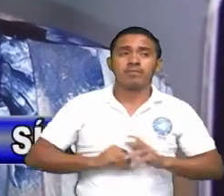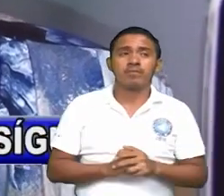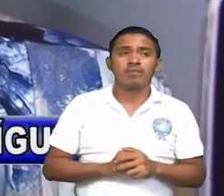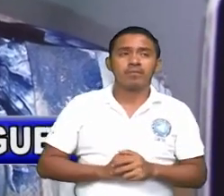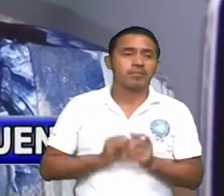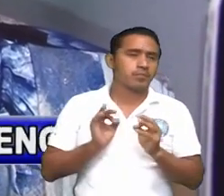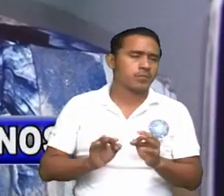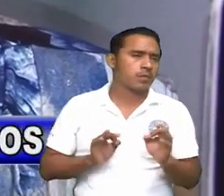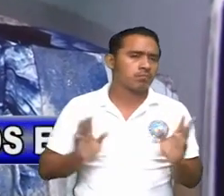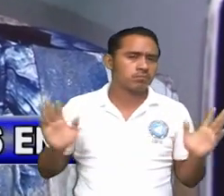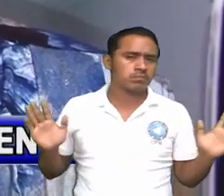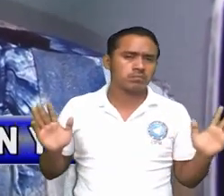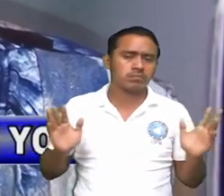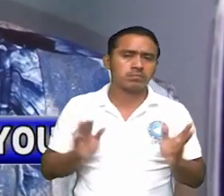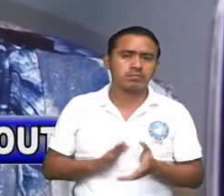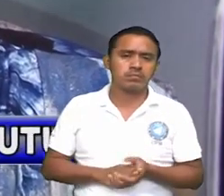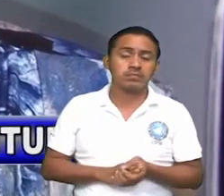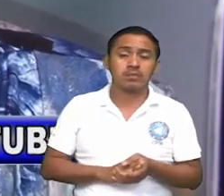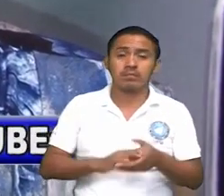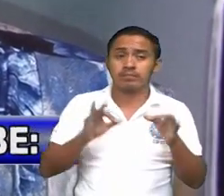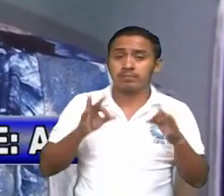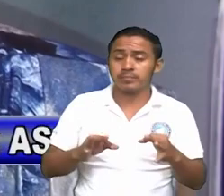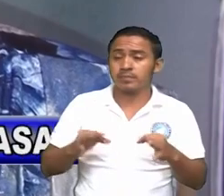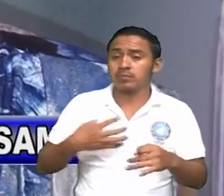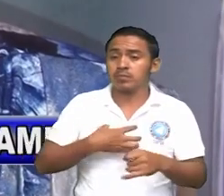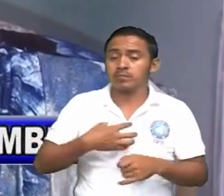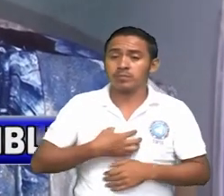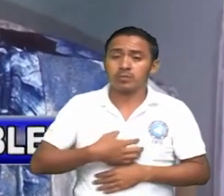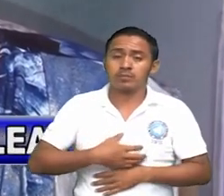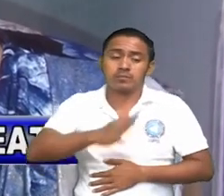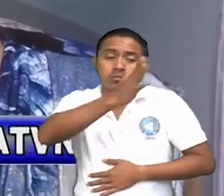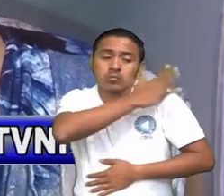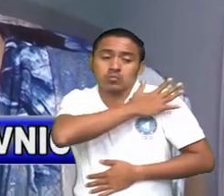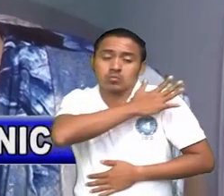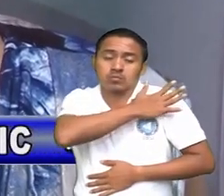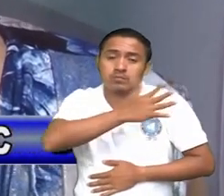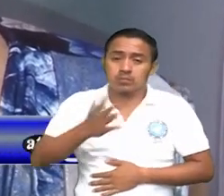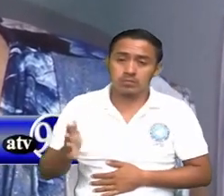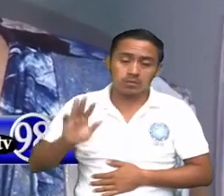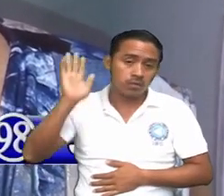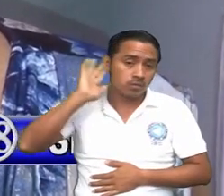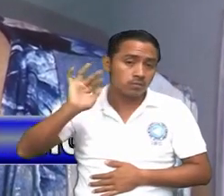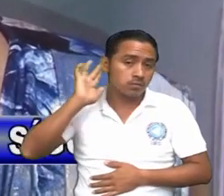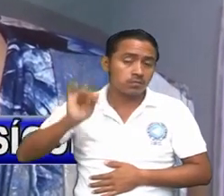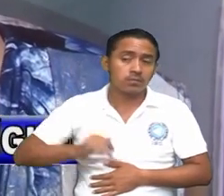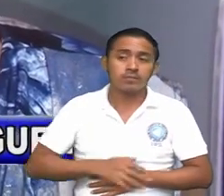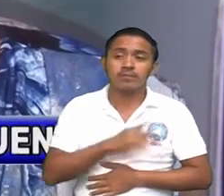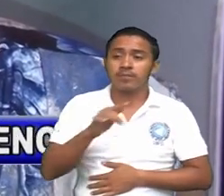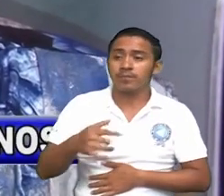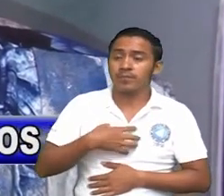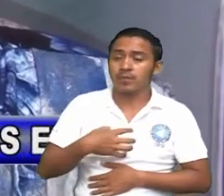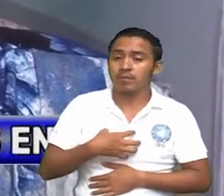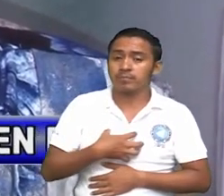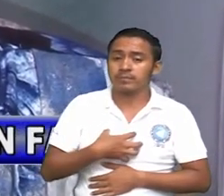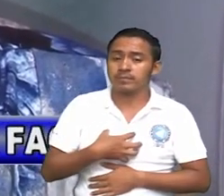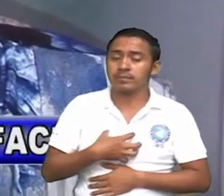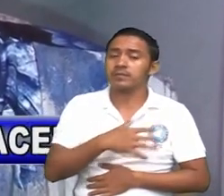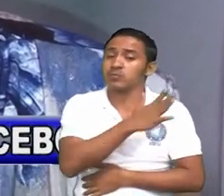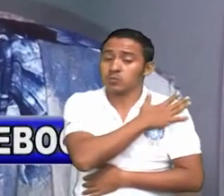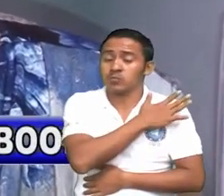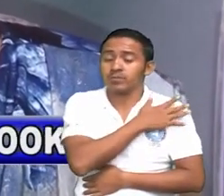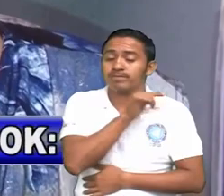Obviamente la seguridad de Somoza, la guardia, el régimen de la dictadura